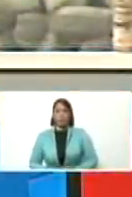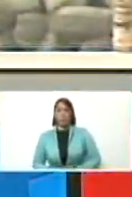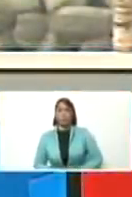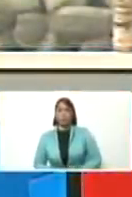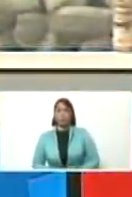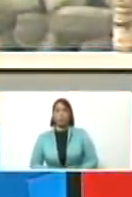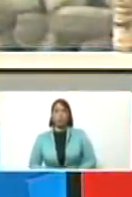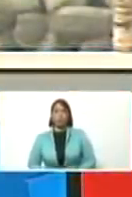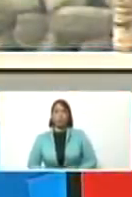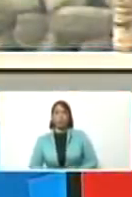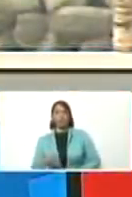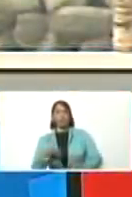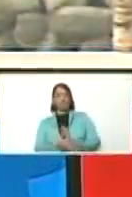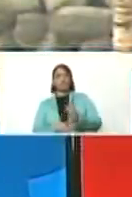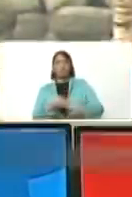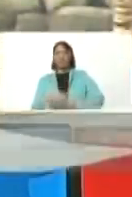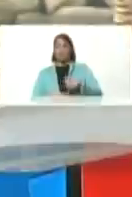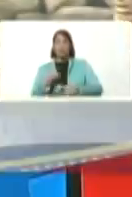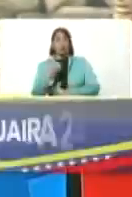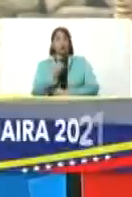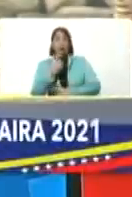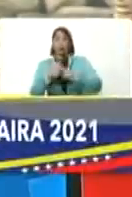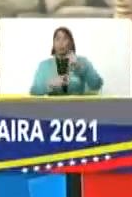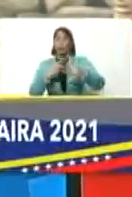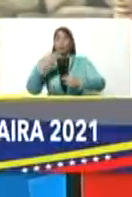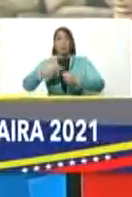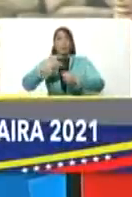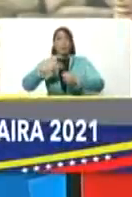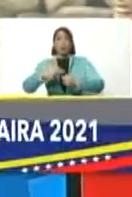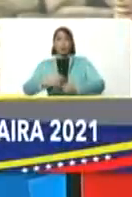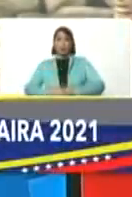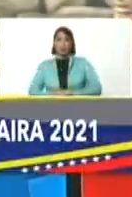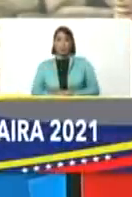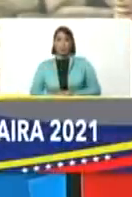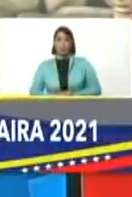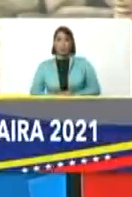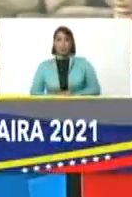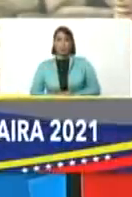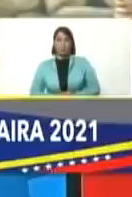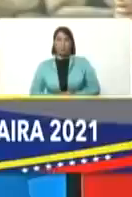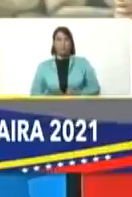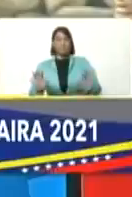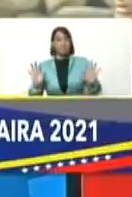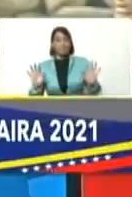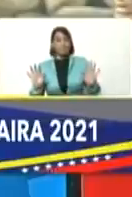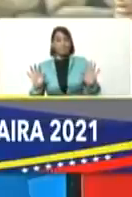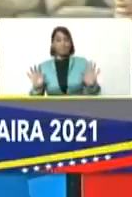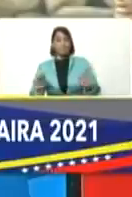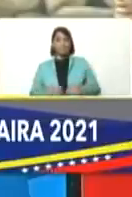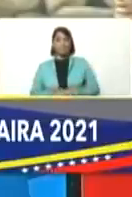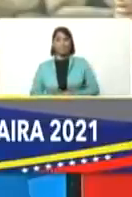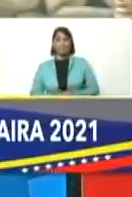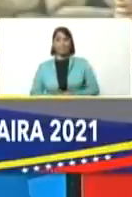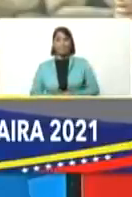se basaba en solo producir petróleo. Y el chorro de petrodólares que entraban,